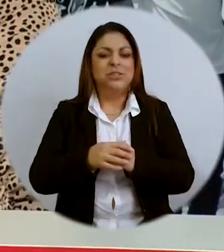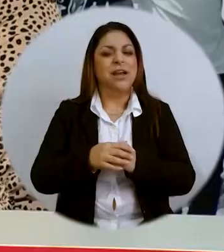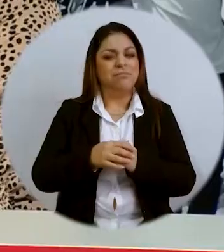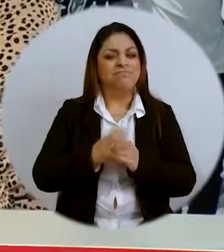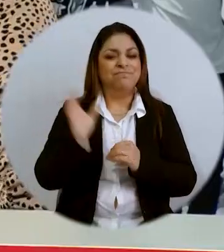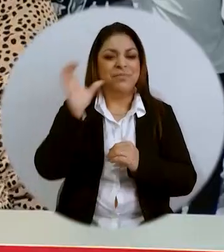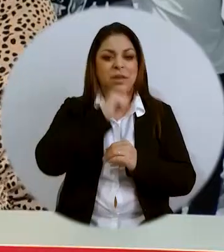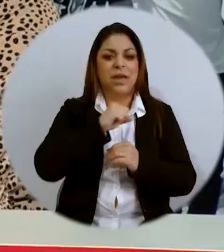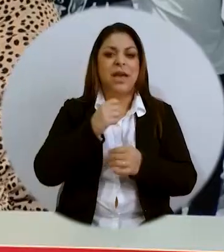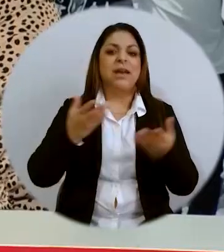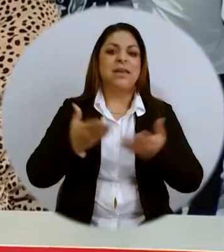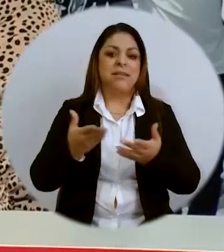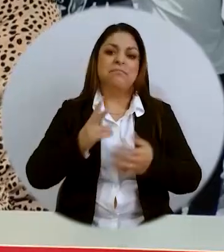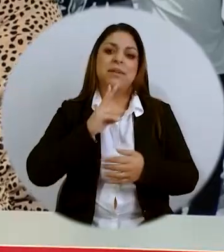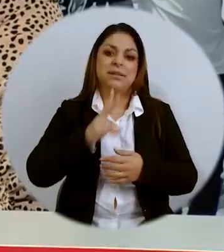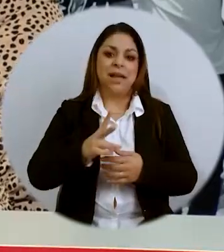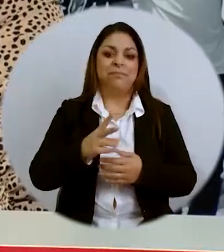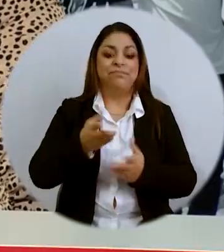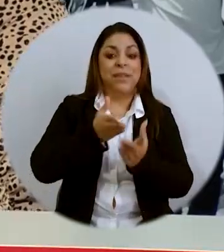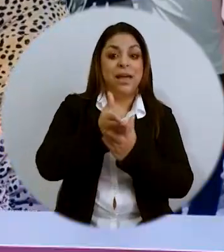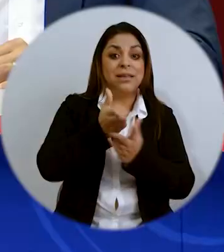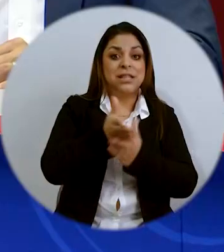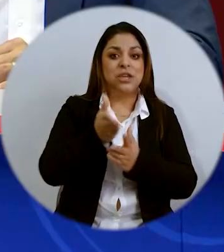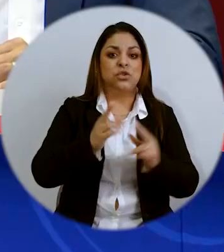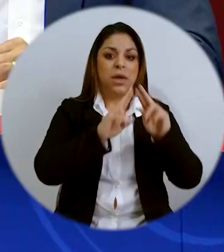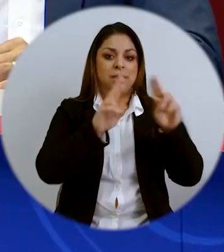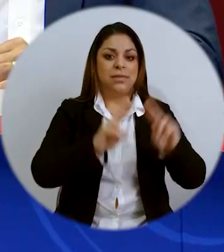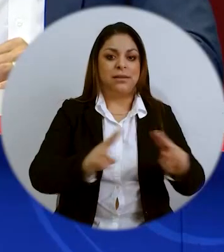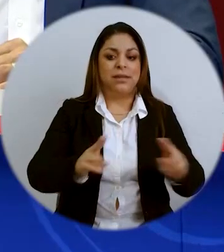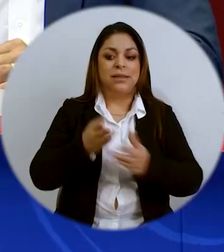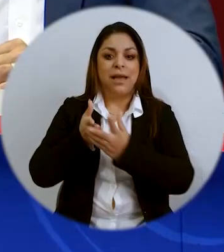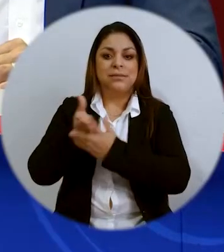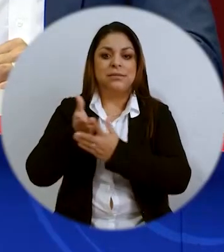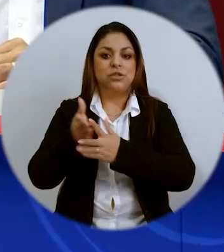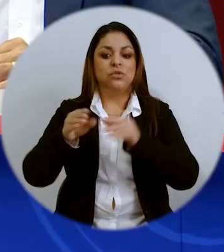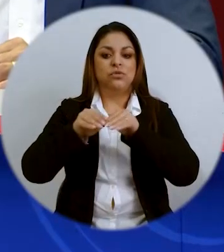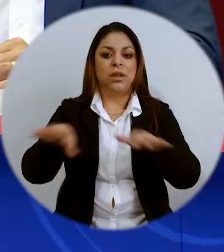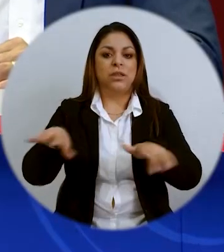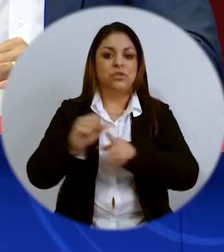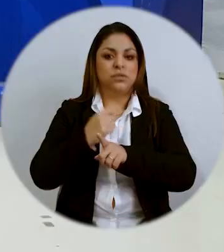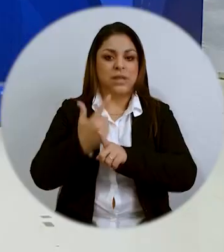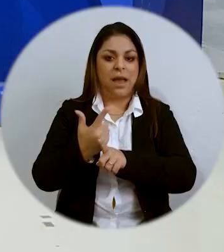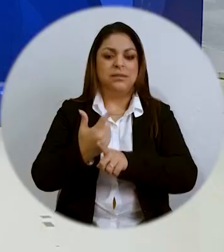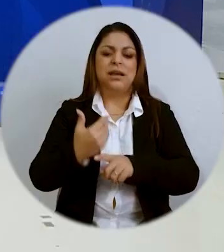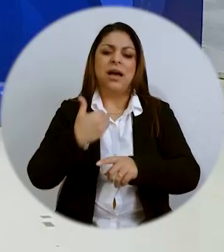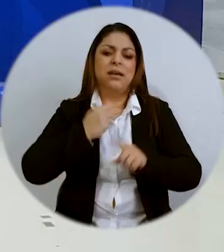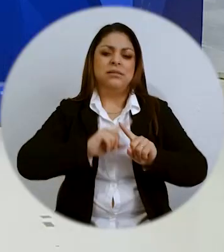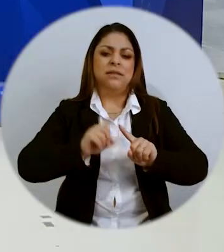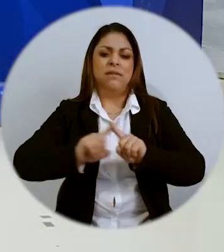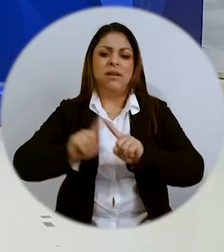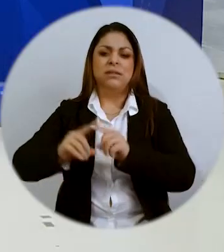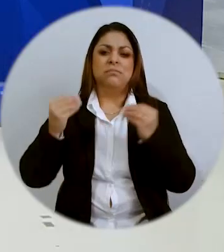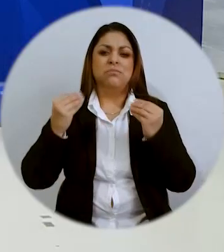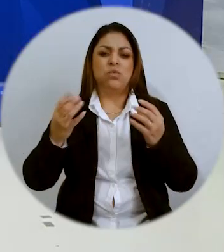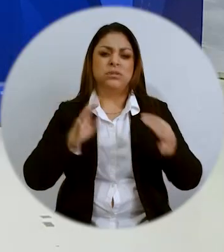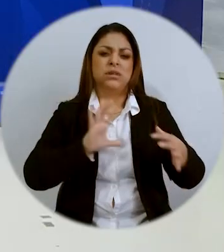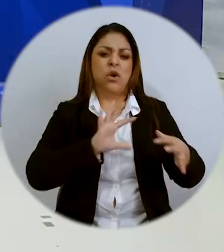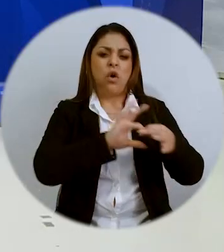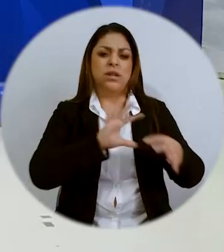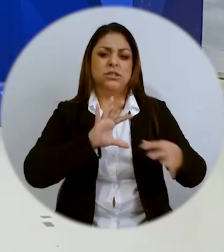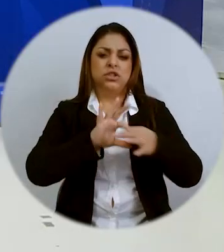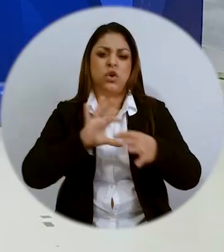damos cuenta que definitivamente el acceso a Internet, a las redes sociales, tener esta multiconectividad que decía